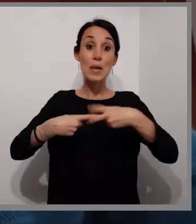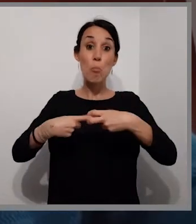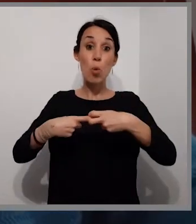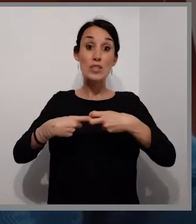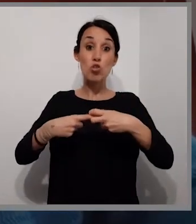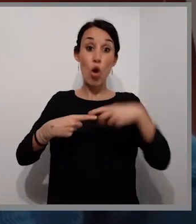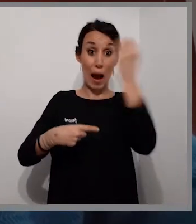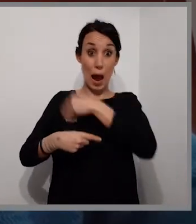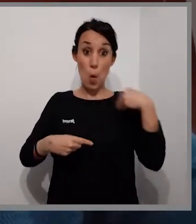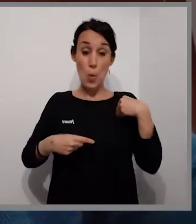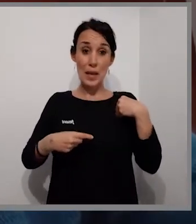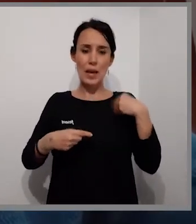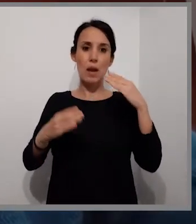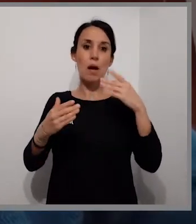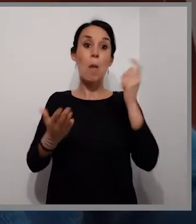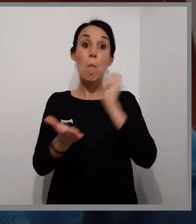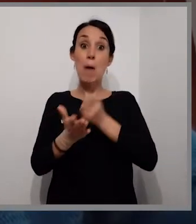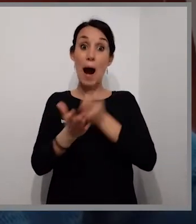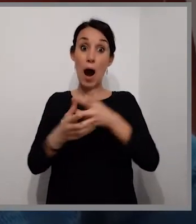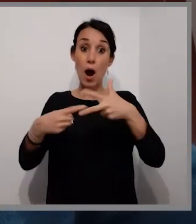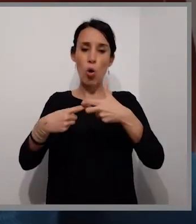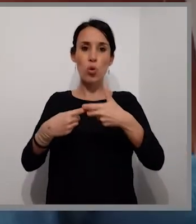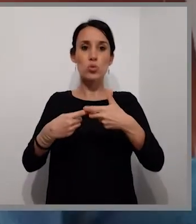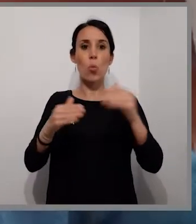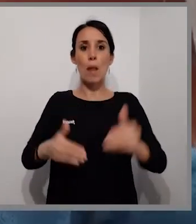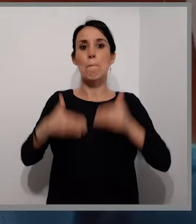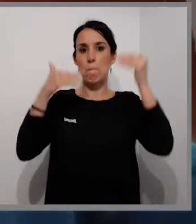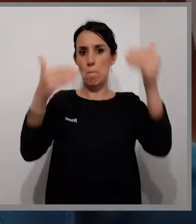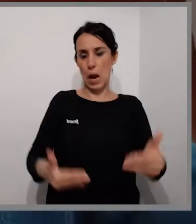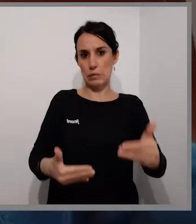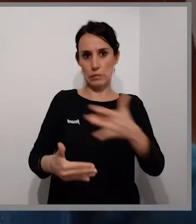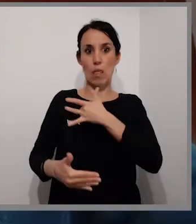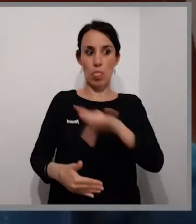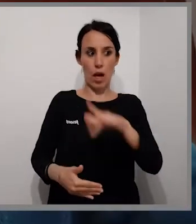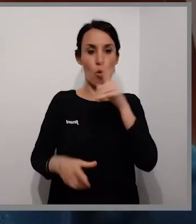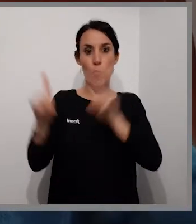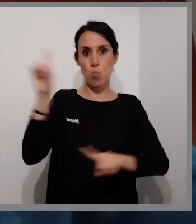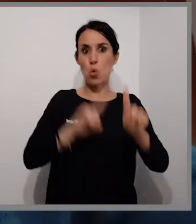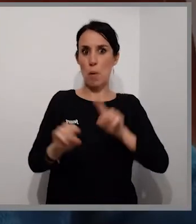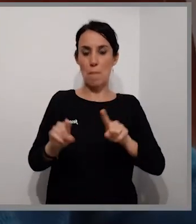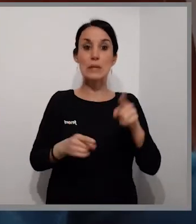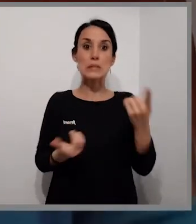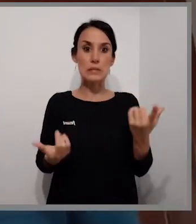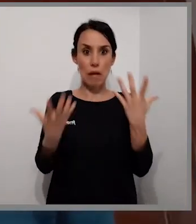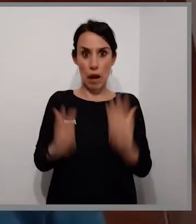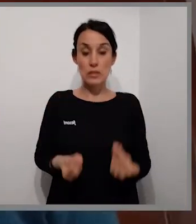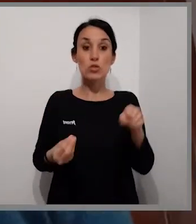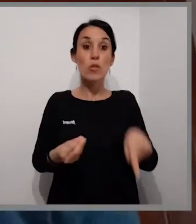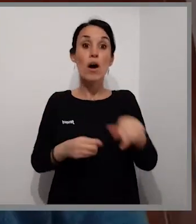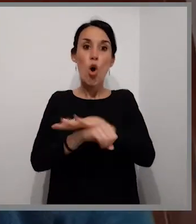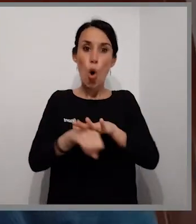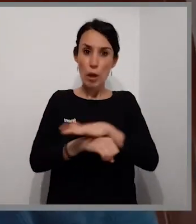de impuestos este mes de abril por la dificultad que supone para muchos empresarios y para en muchos autónomos. ¿Apoya el